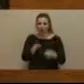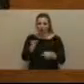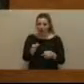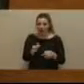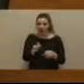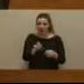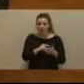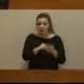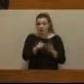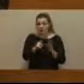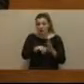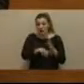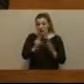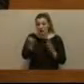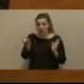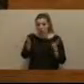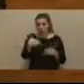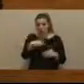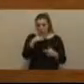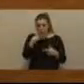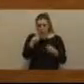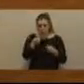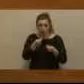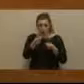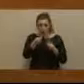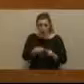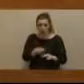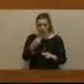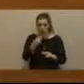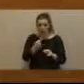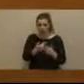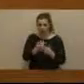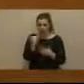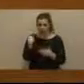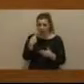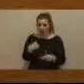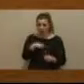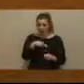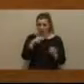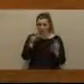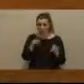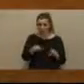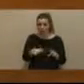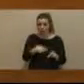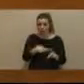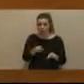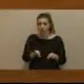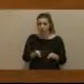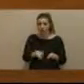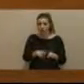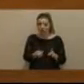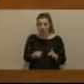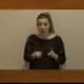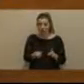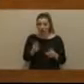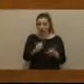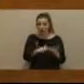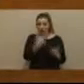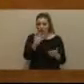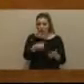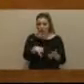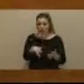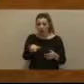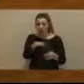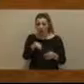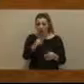sola medida, salvo una auditoría que anunció esto el otro día, que sigue sin contestarme. Veo que algo debe haber, de ni quién la contrató, ni dónde,